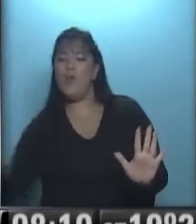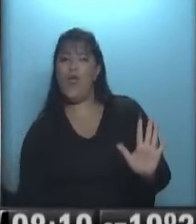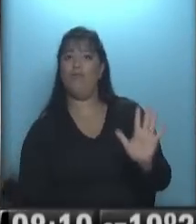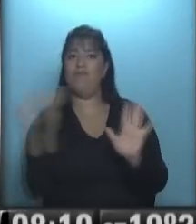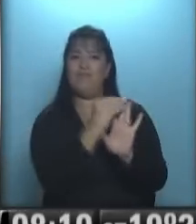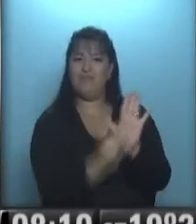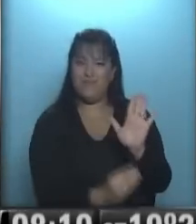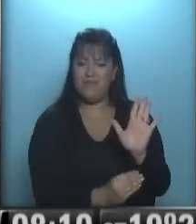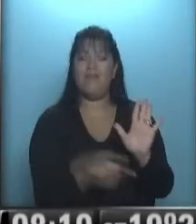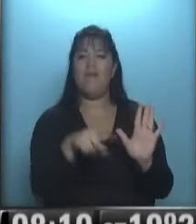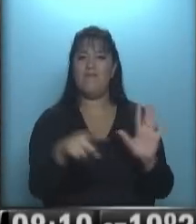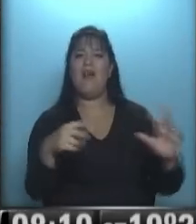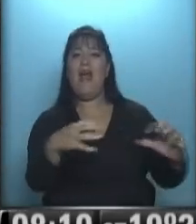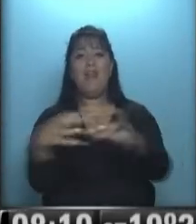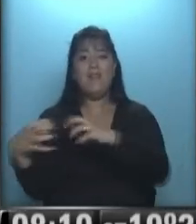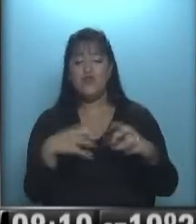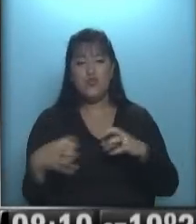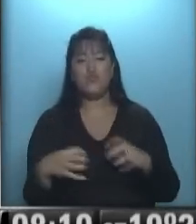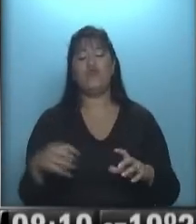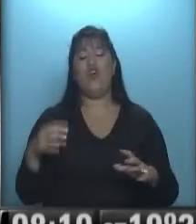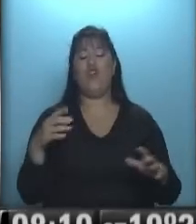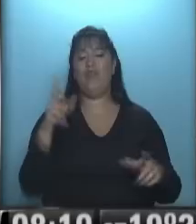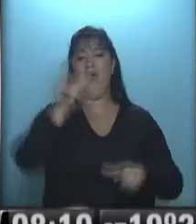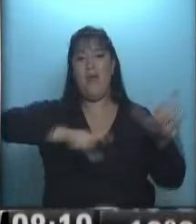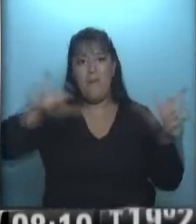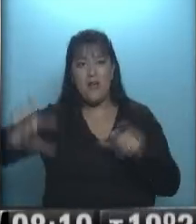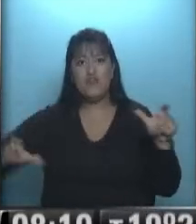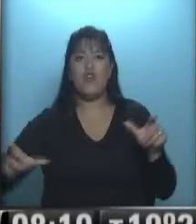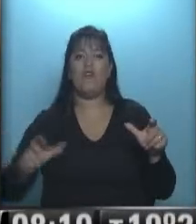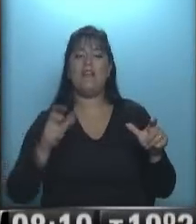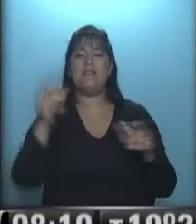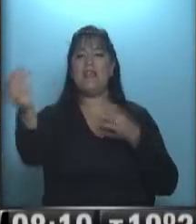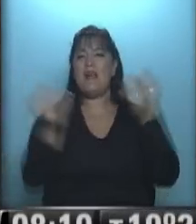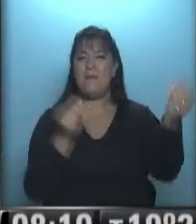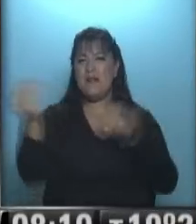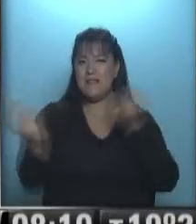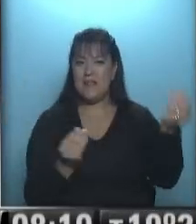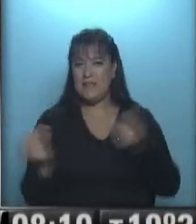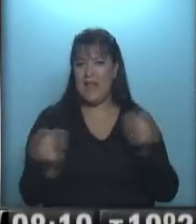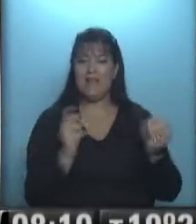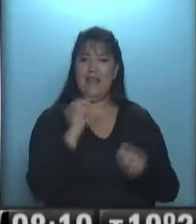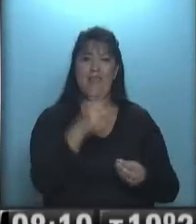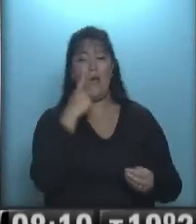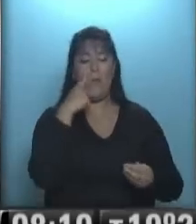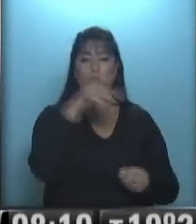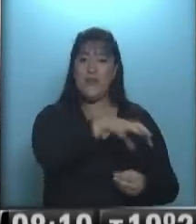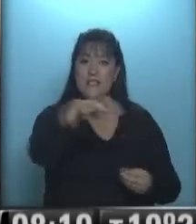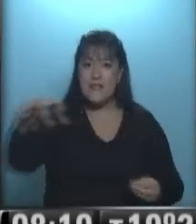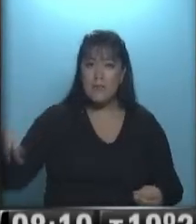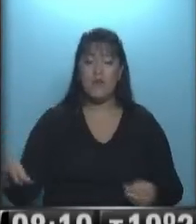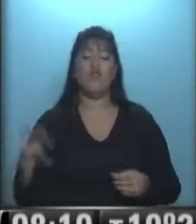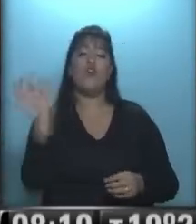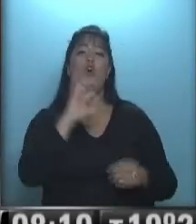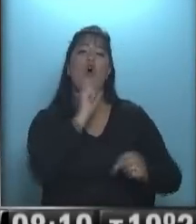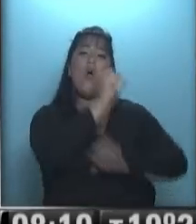discusión que se entabla entre vecinos y representantes en las localidades o entre representantes y empresas